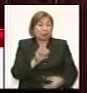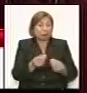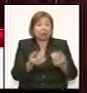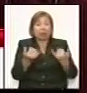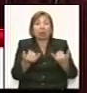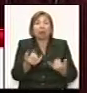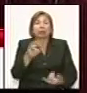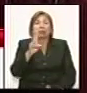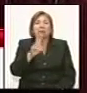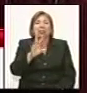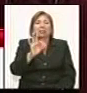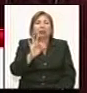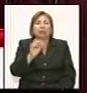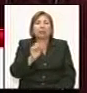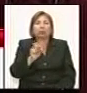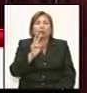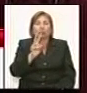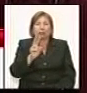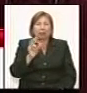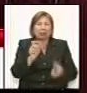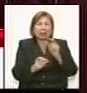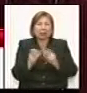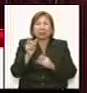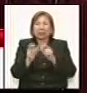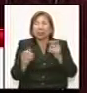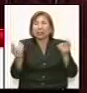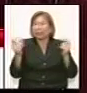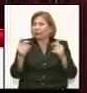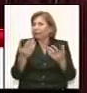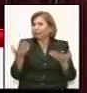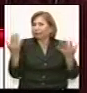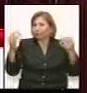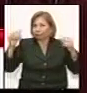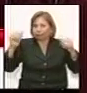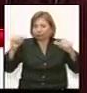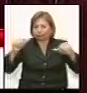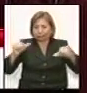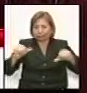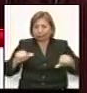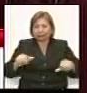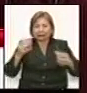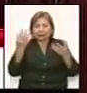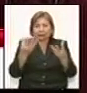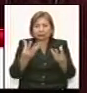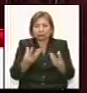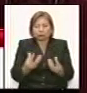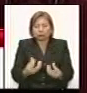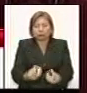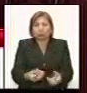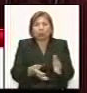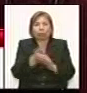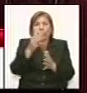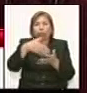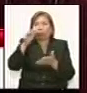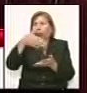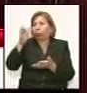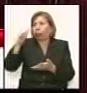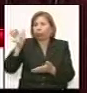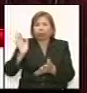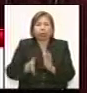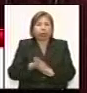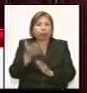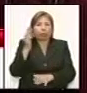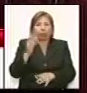ya tiene 29.2. O sea, está con estadísticas casi europeas, disminuyendo la